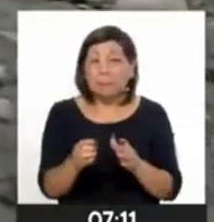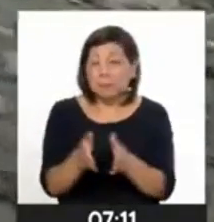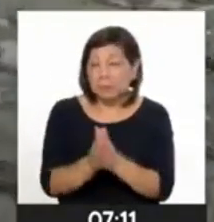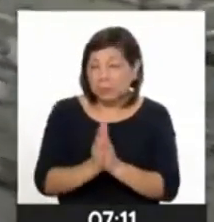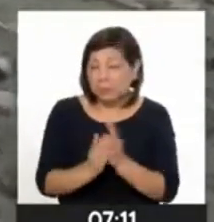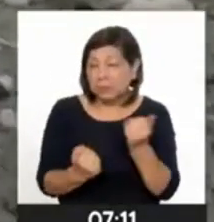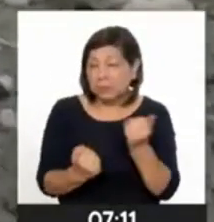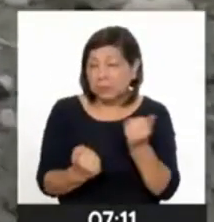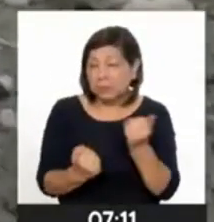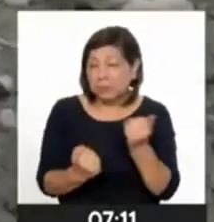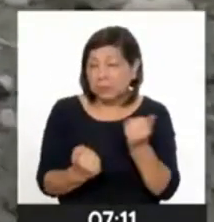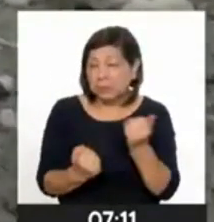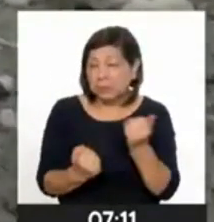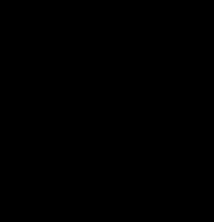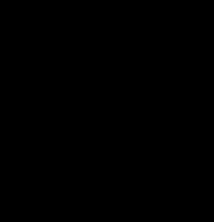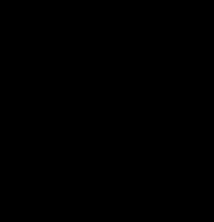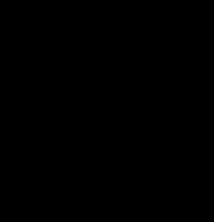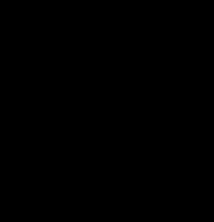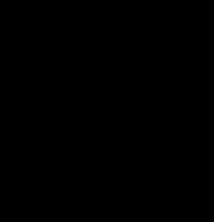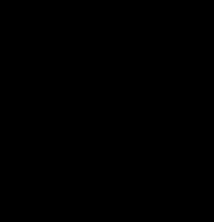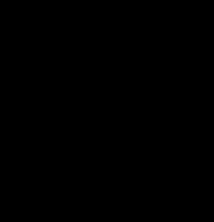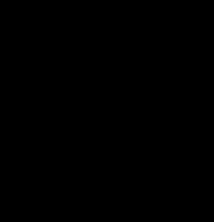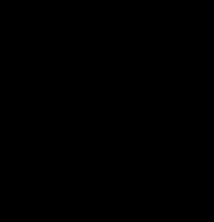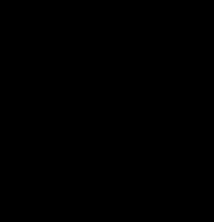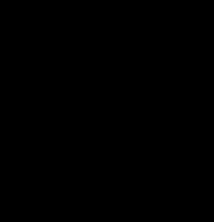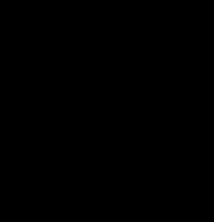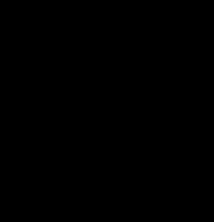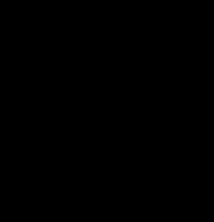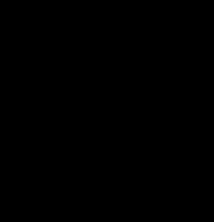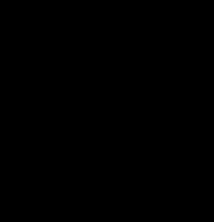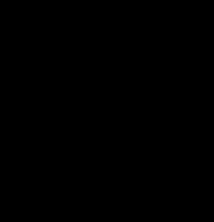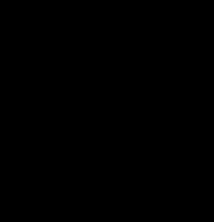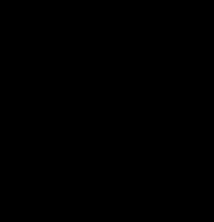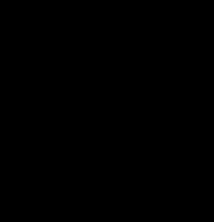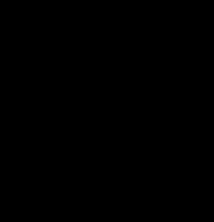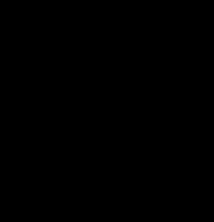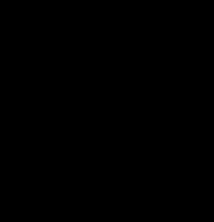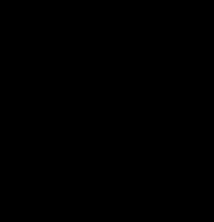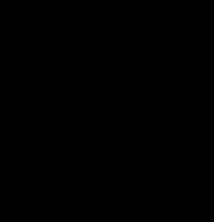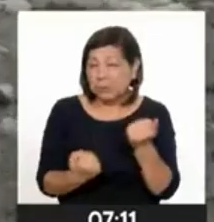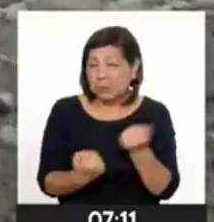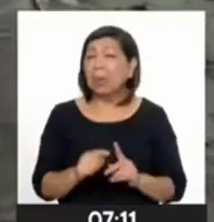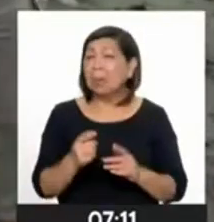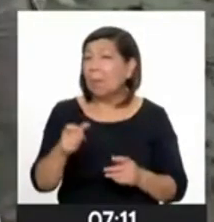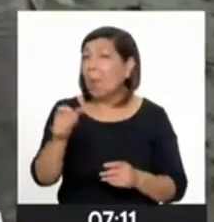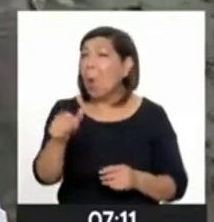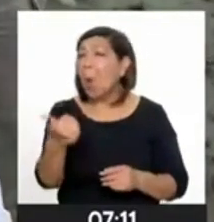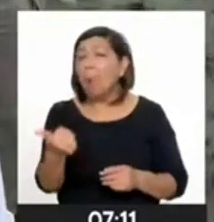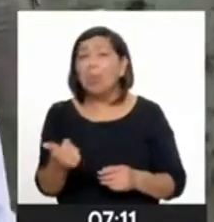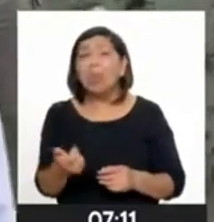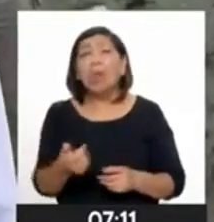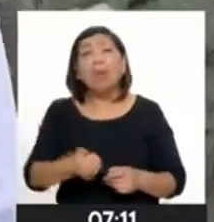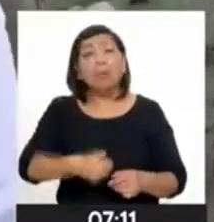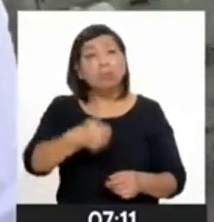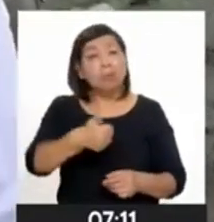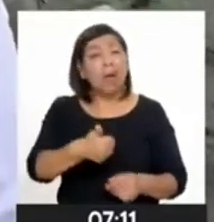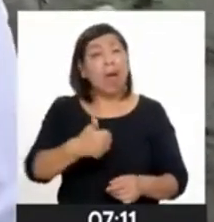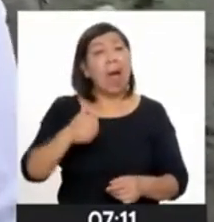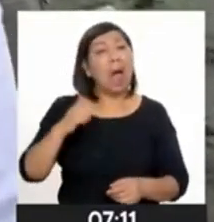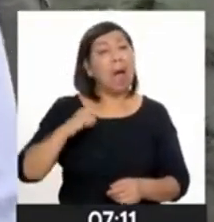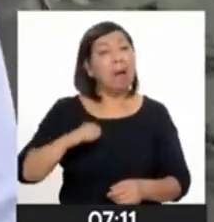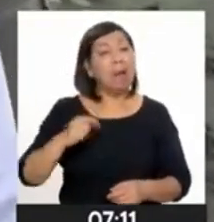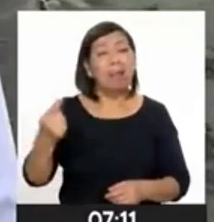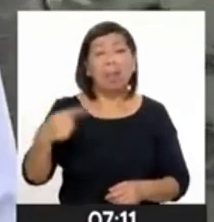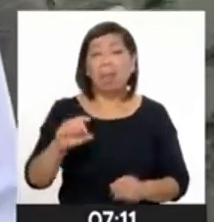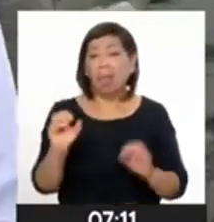municipalidad. ¿El alcalde de este distrito está presente acá? No lo he visto llegar todavía, he visto a su jefe, pero no ha llegado el alcalde todavía, entonces